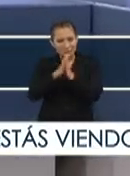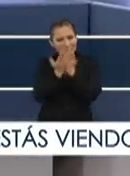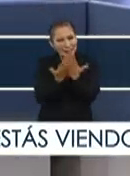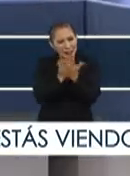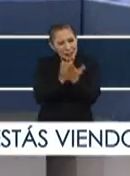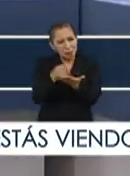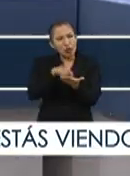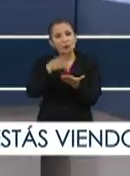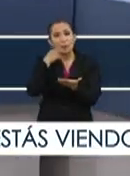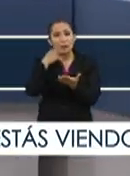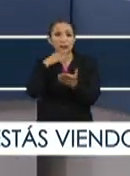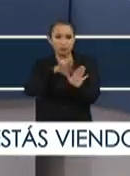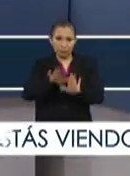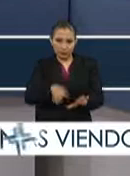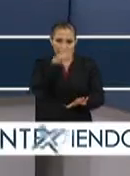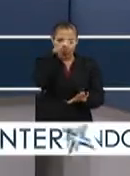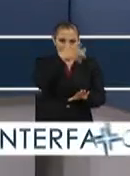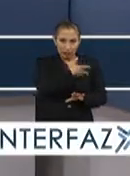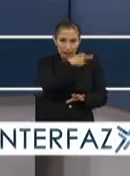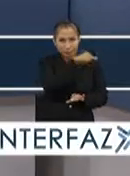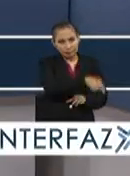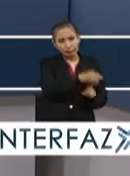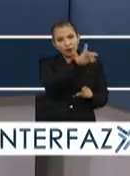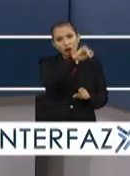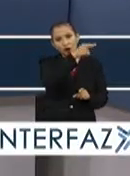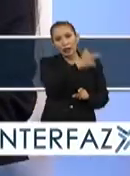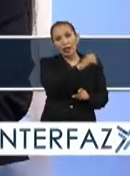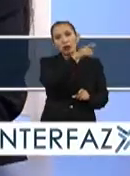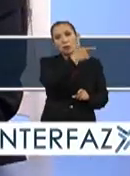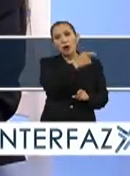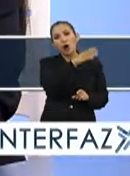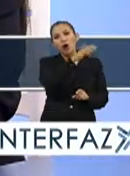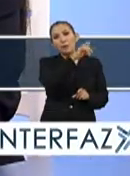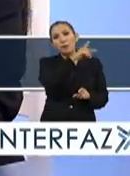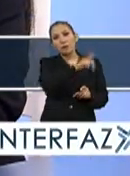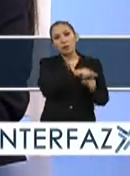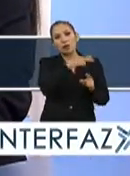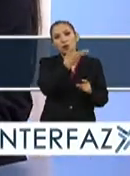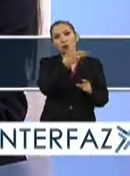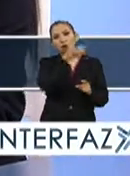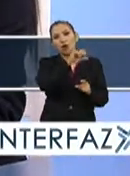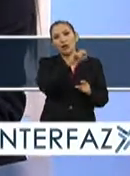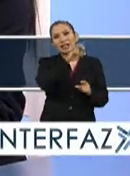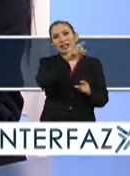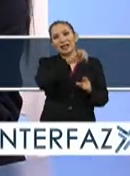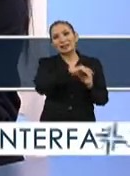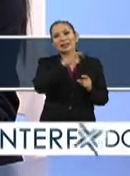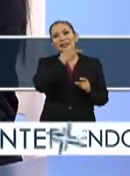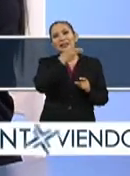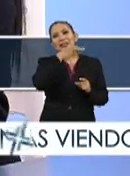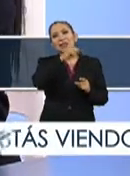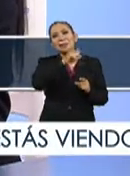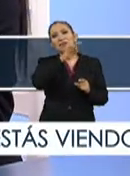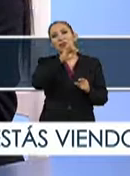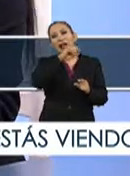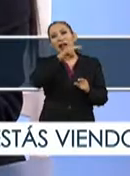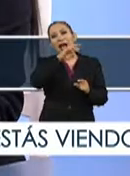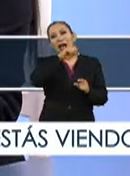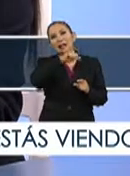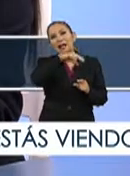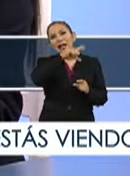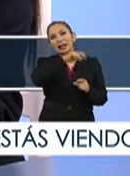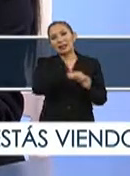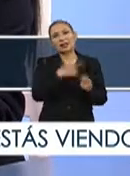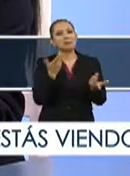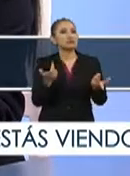literatura. Por el lado mexicano tenemos desde Jorge Volpi, Hugo Iriart, va a estar Guillermo Faganelli, va a estar también